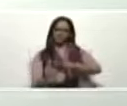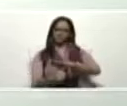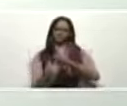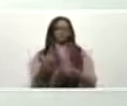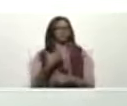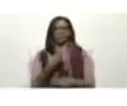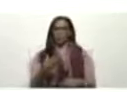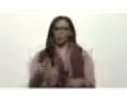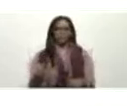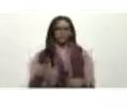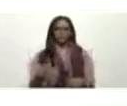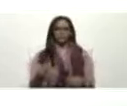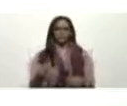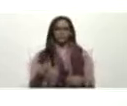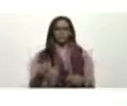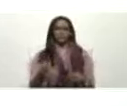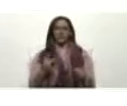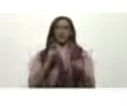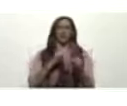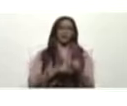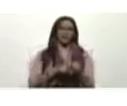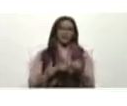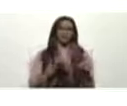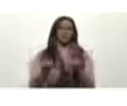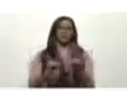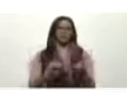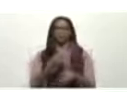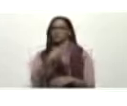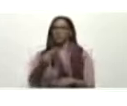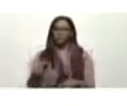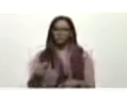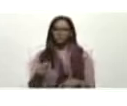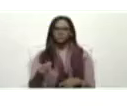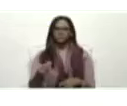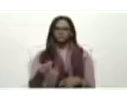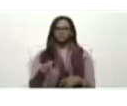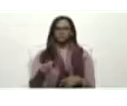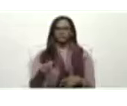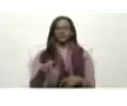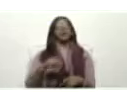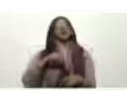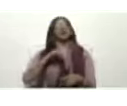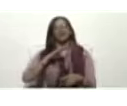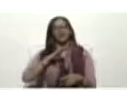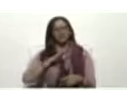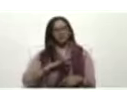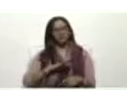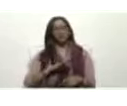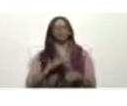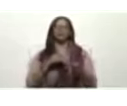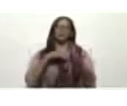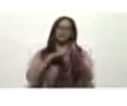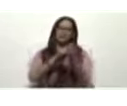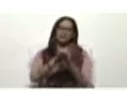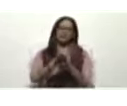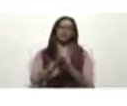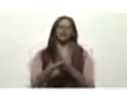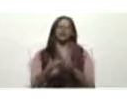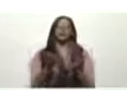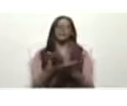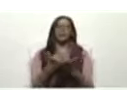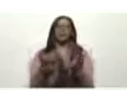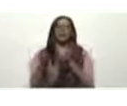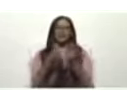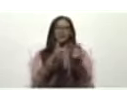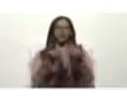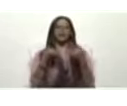neocolonia, de la dependencia. No. Hemos transitado parte del camino